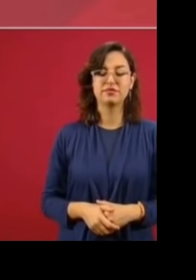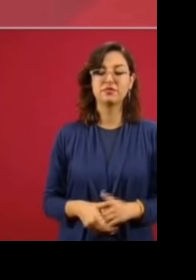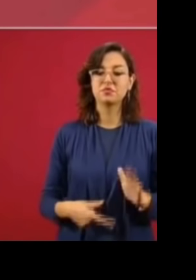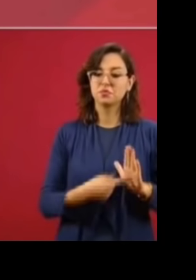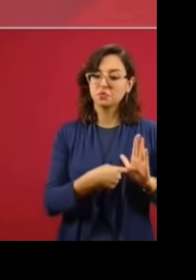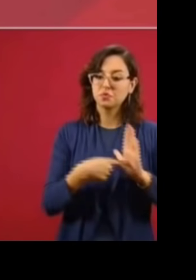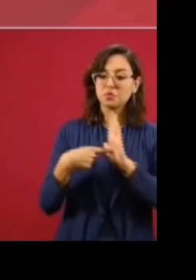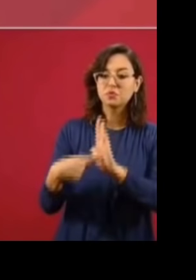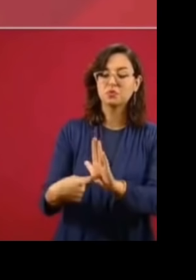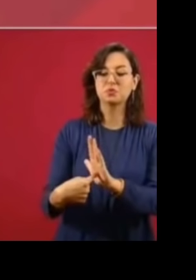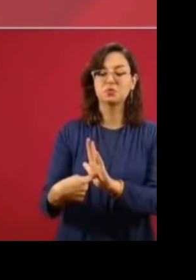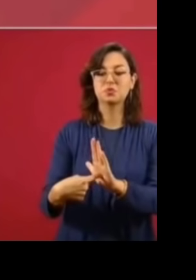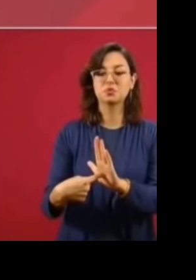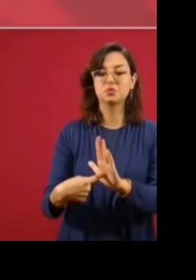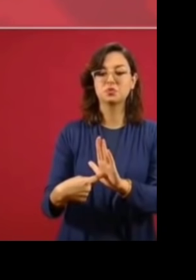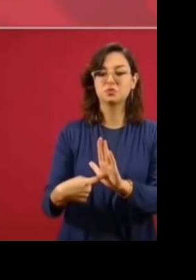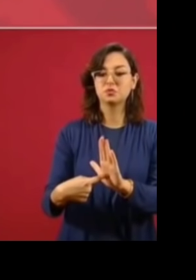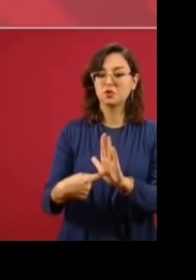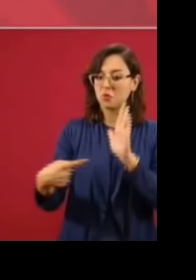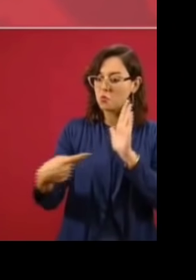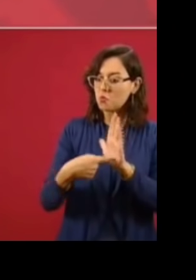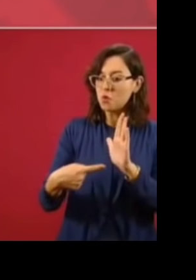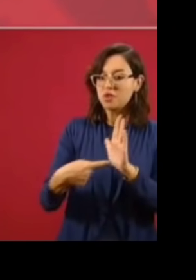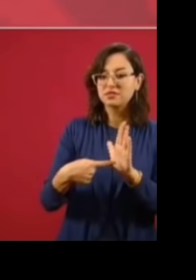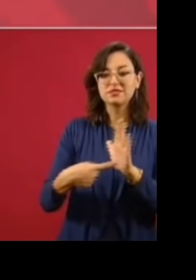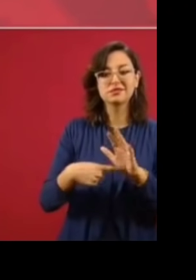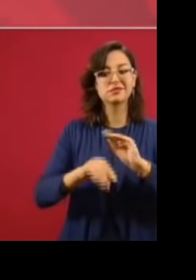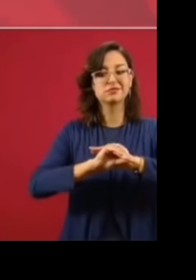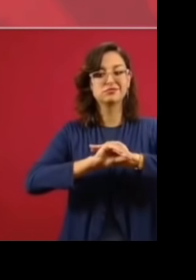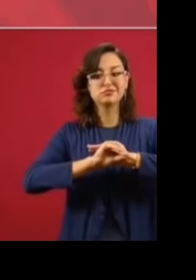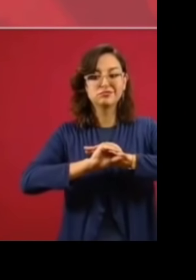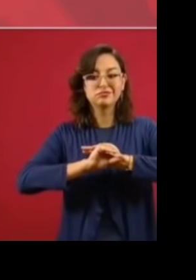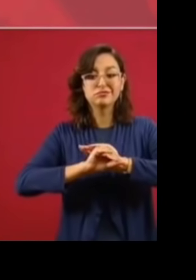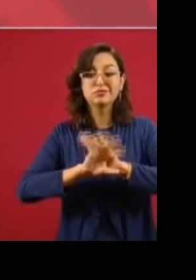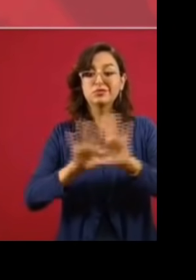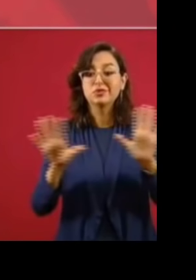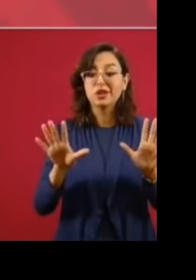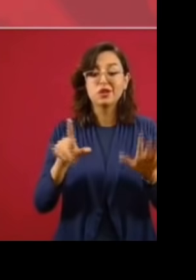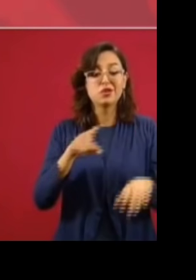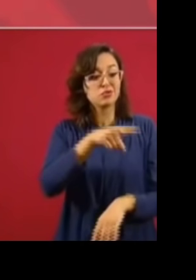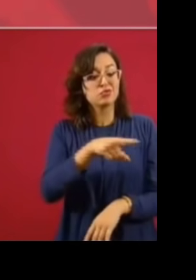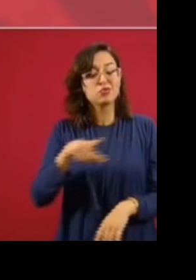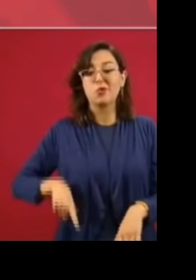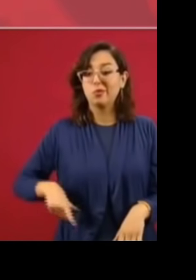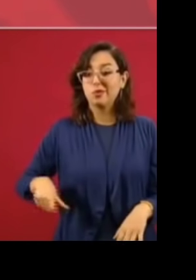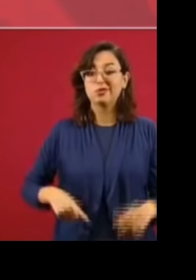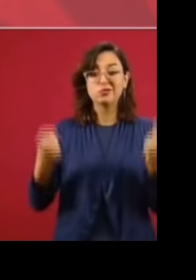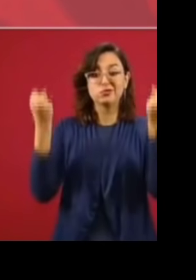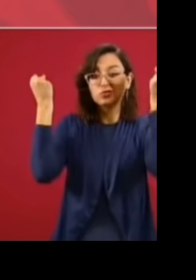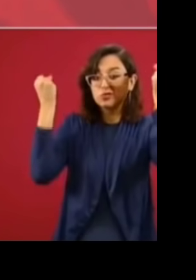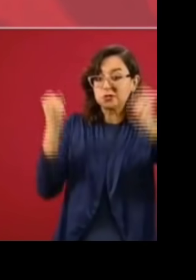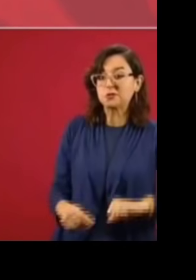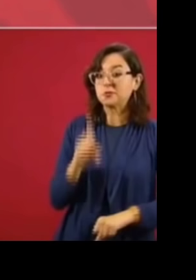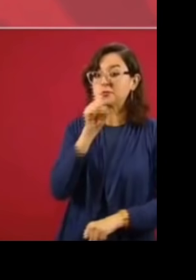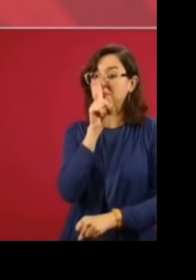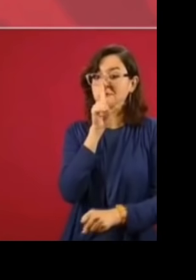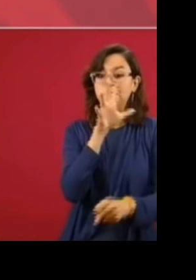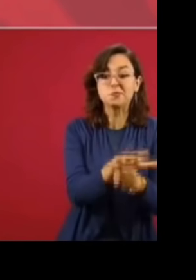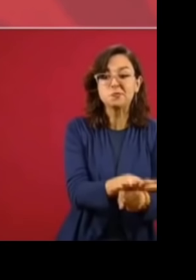demuestra, queda evidenciado de que se trata de un gobierno autoritario.